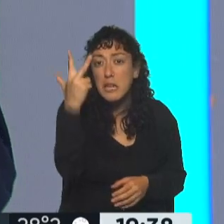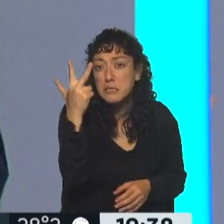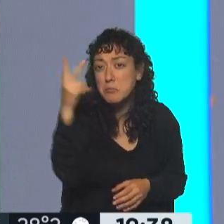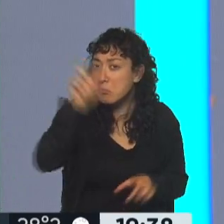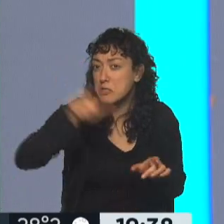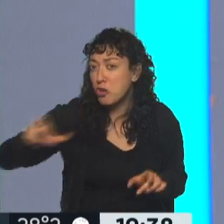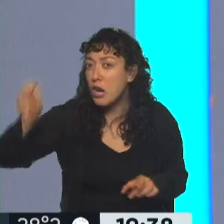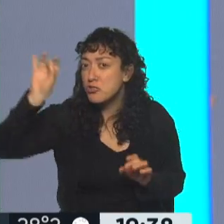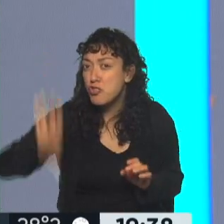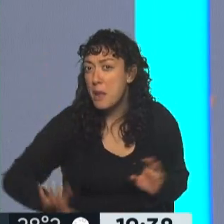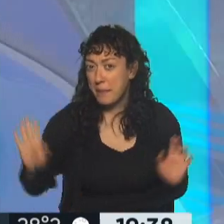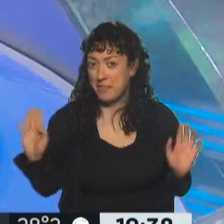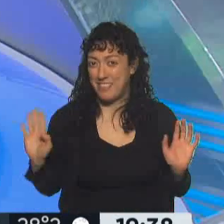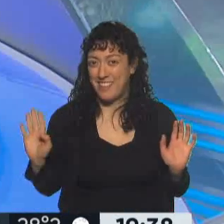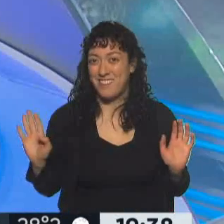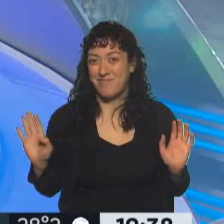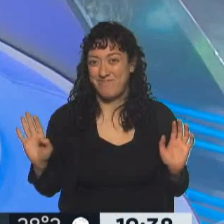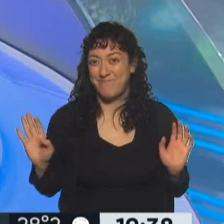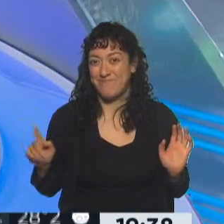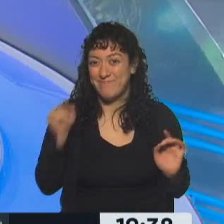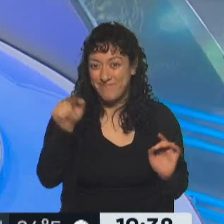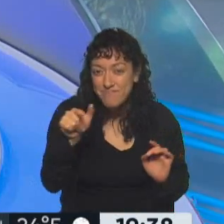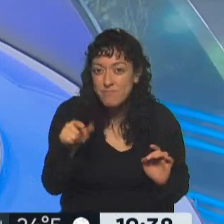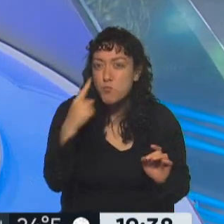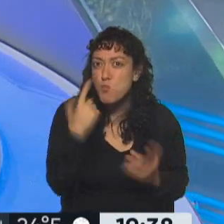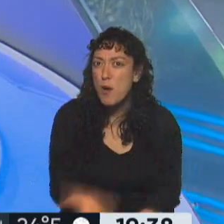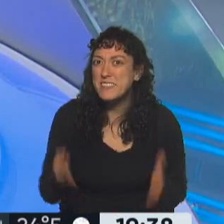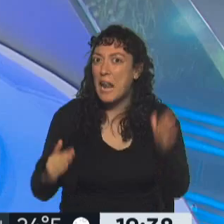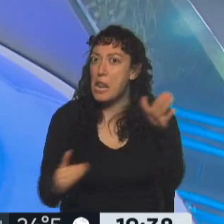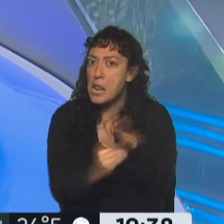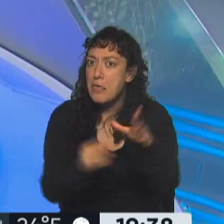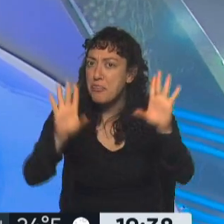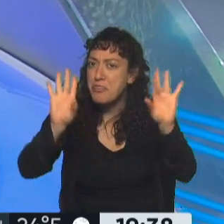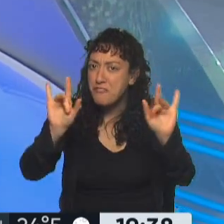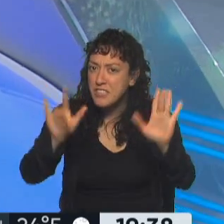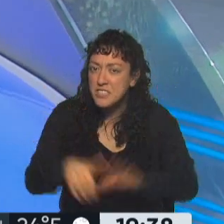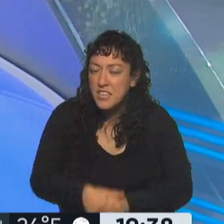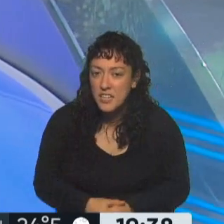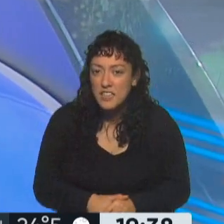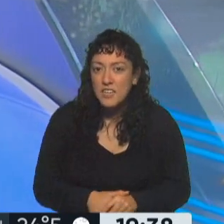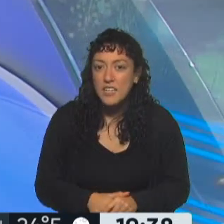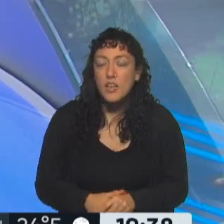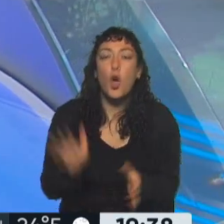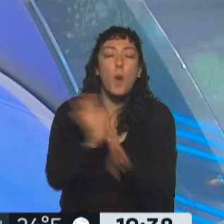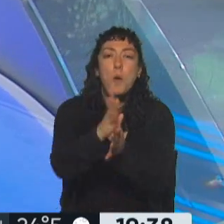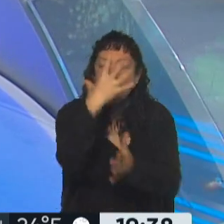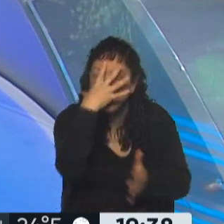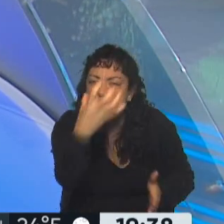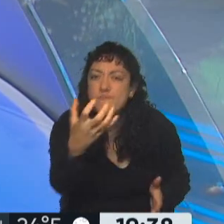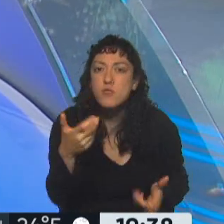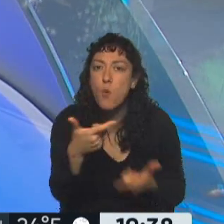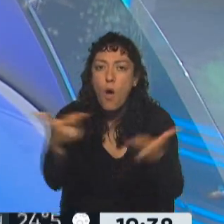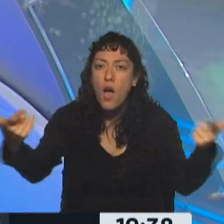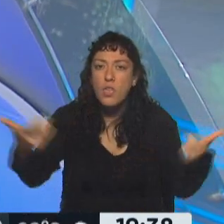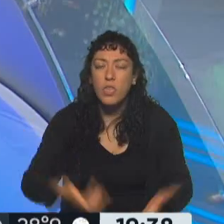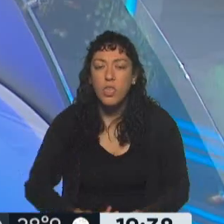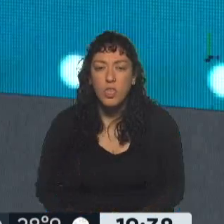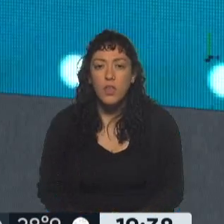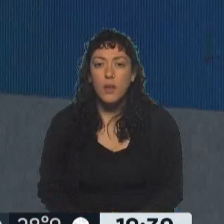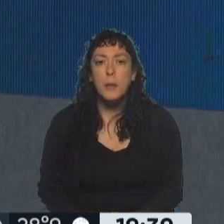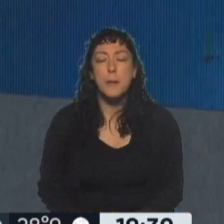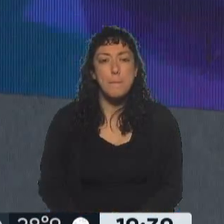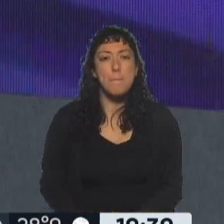intuís, presentís, manejás los liderazgos? Bueno, los liderazgos son una mezcla de amor entre el